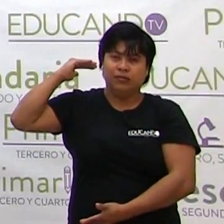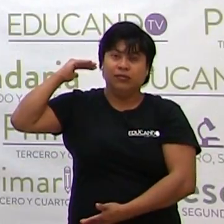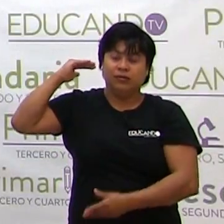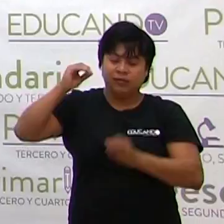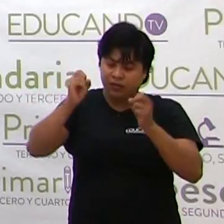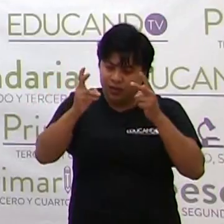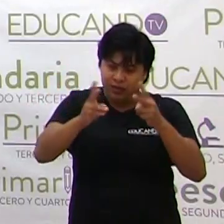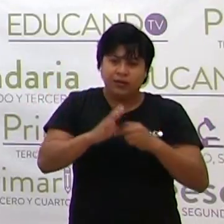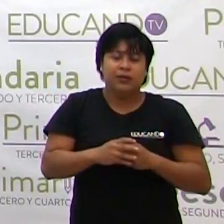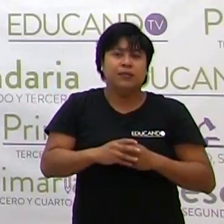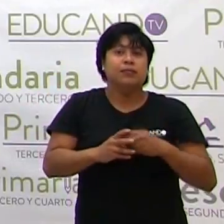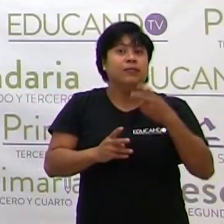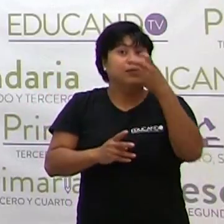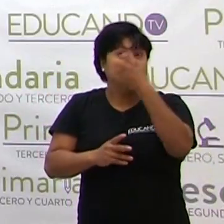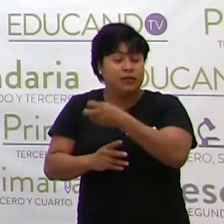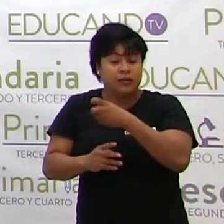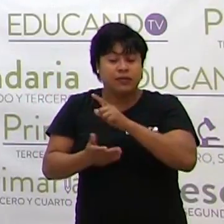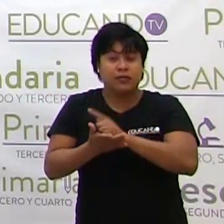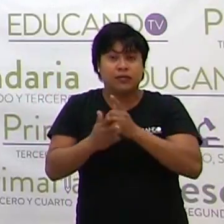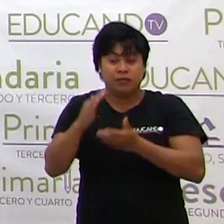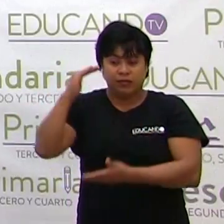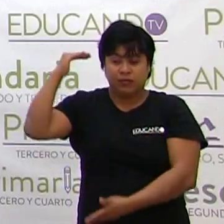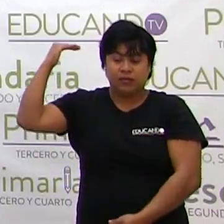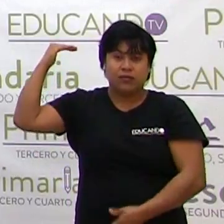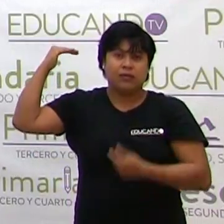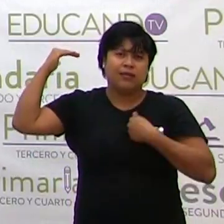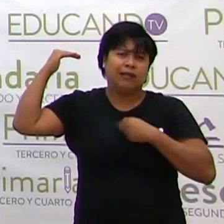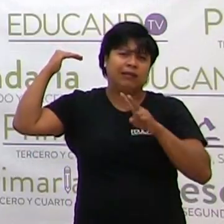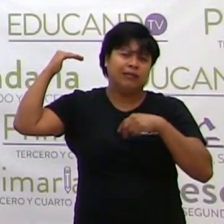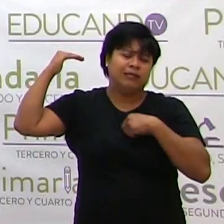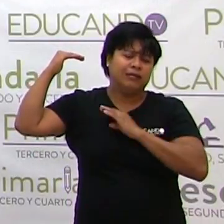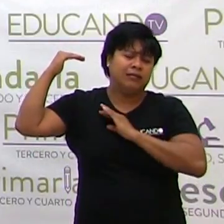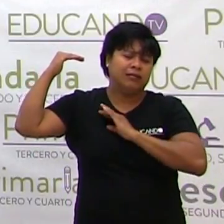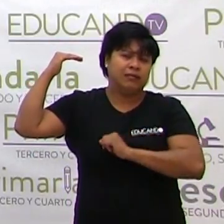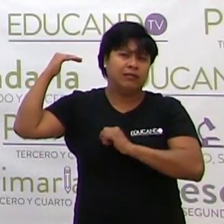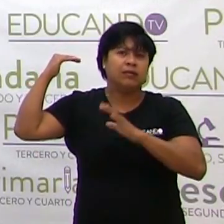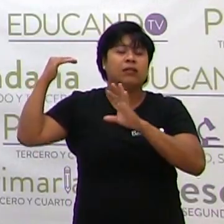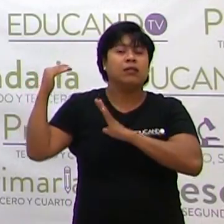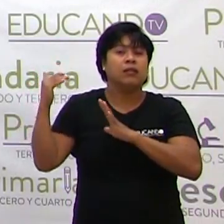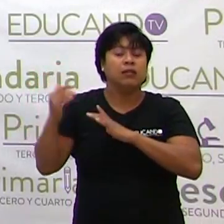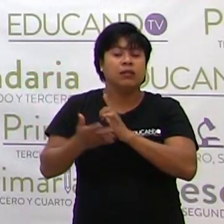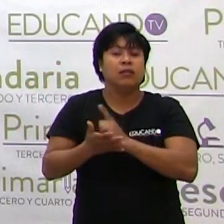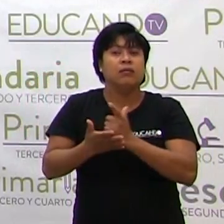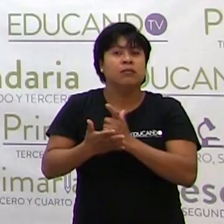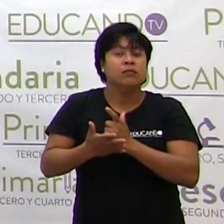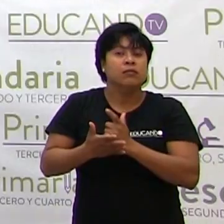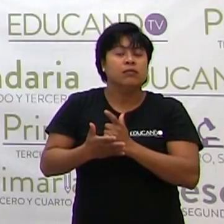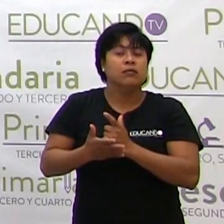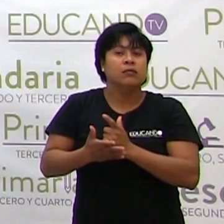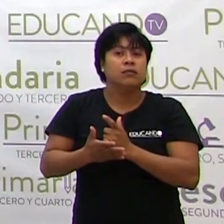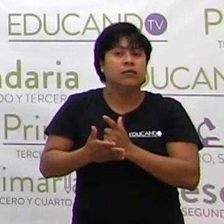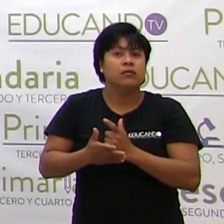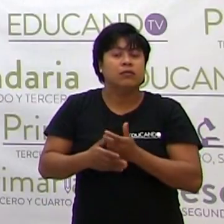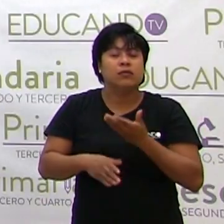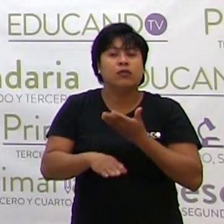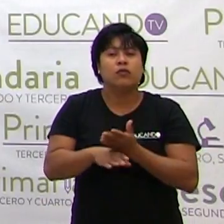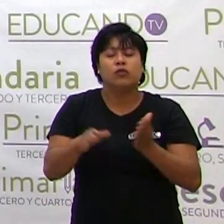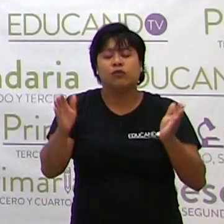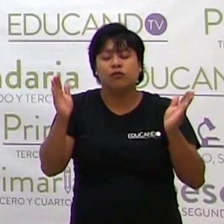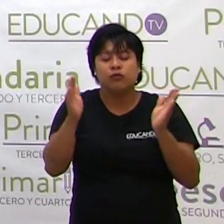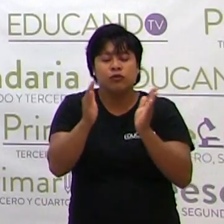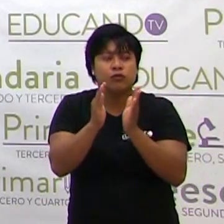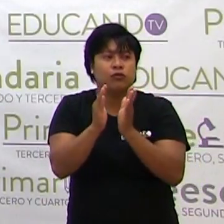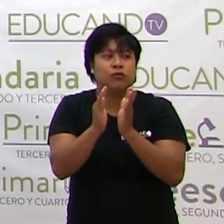Ok, pero algo que a mí me encanta, existen libros muy